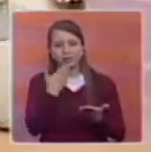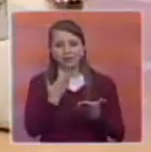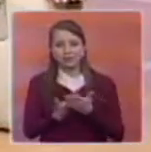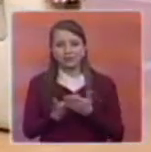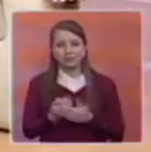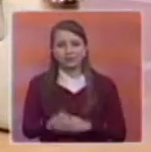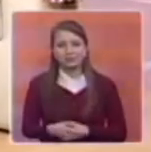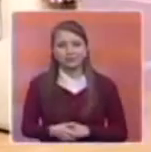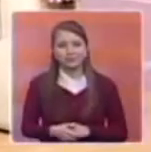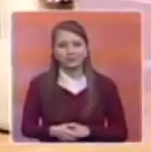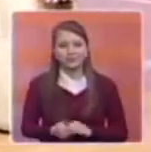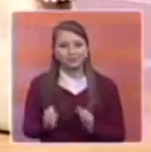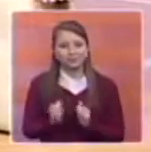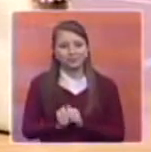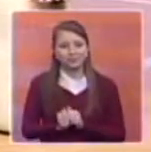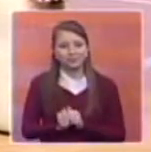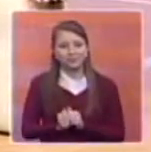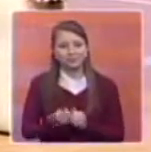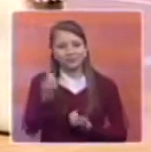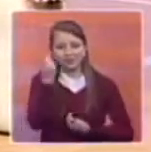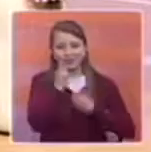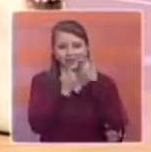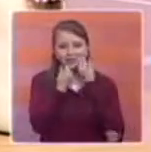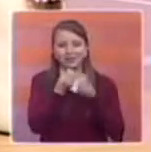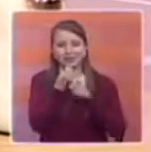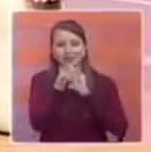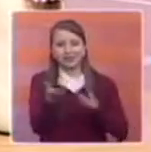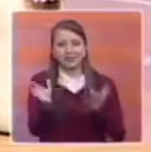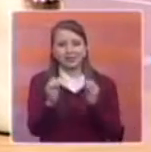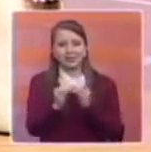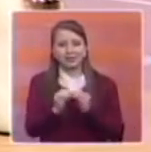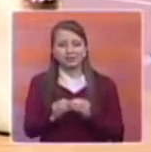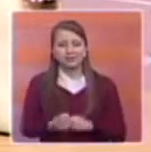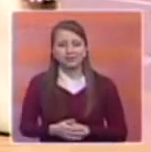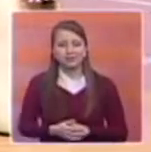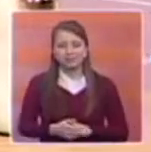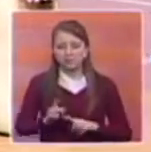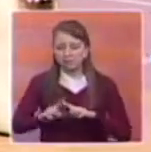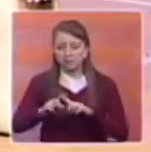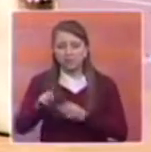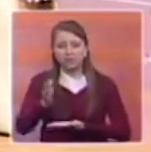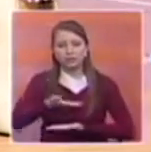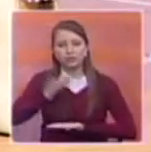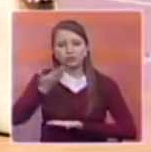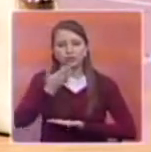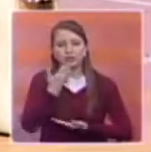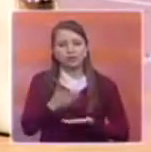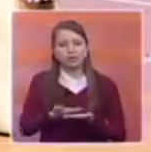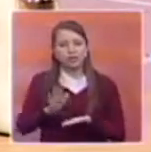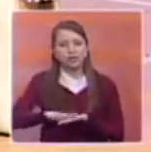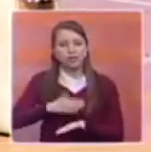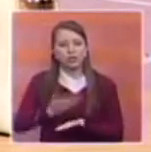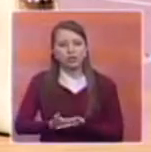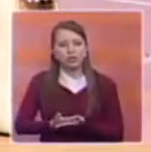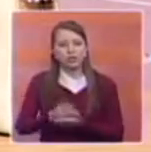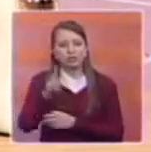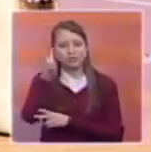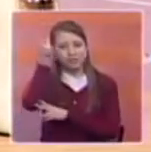Lo recibí con muchísimo cariño y hay muchas sopas, por ejemplo, dice tortilla de zanahoria